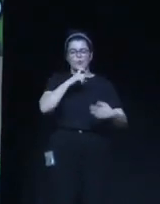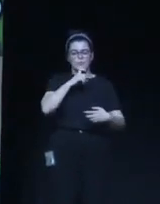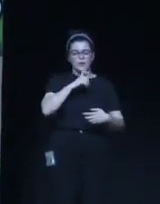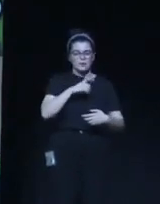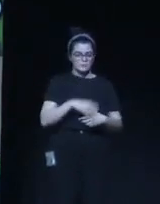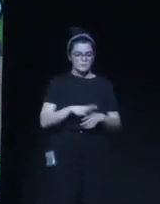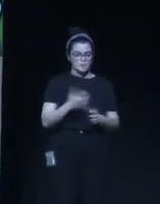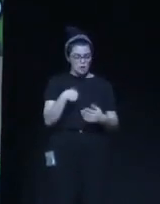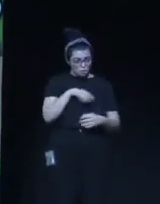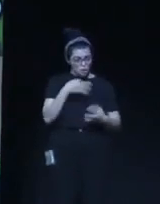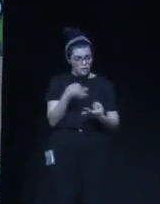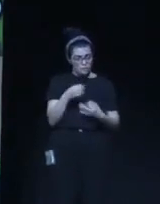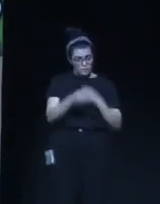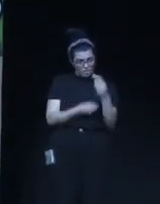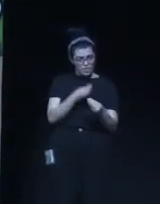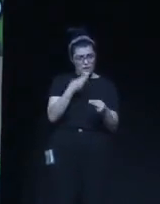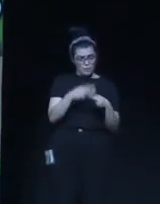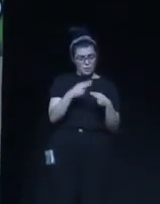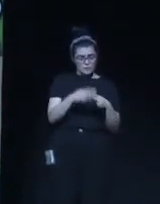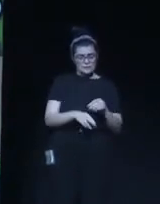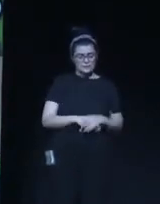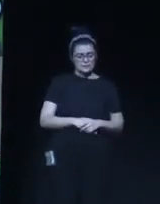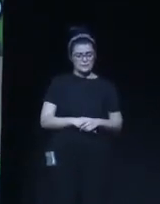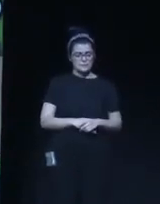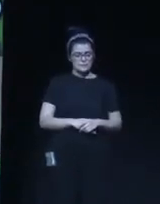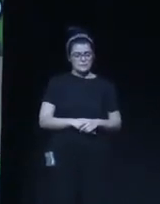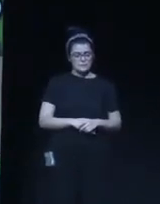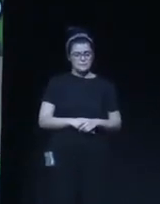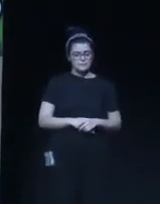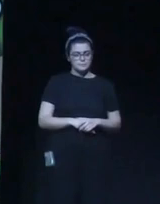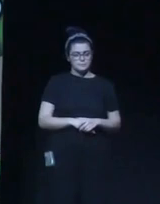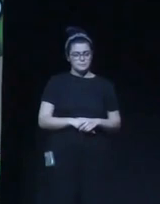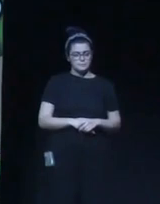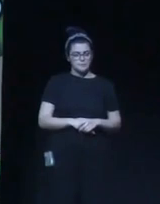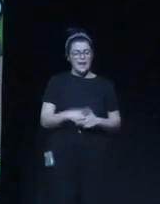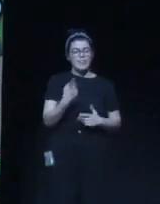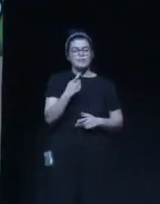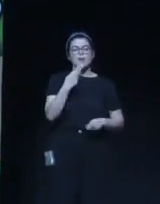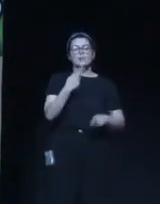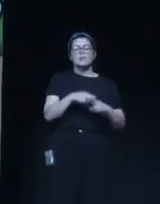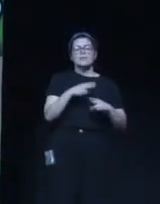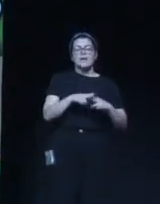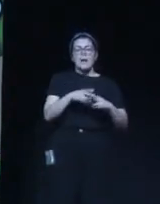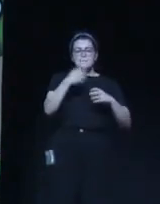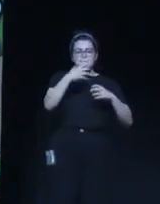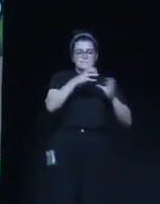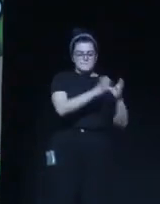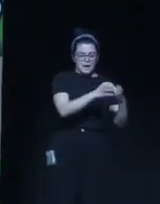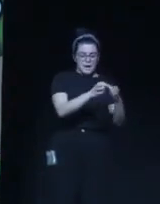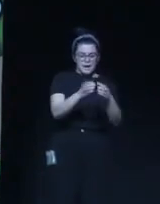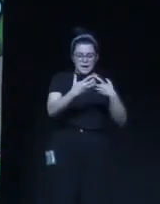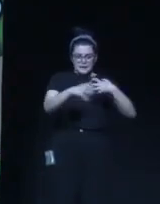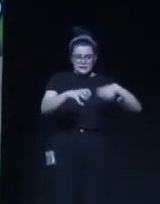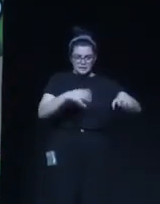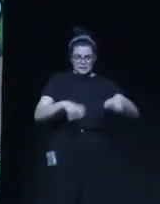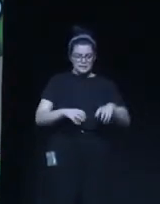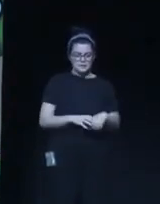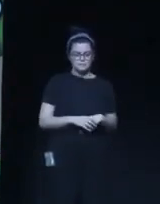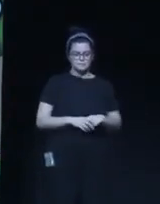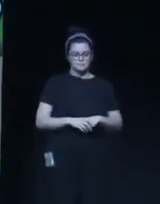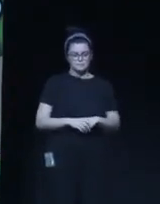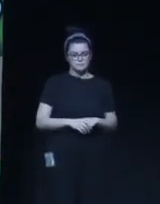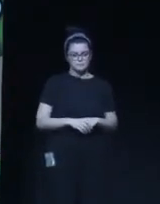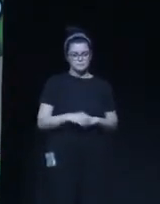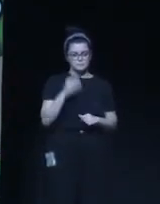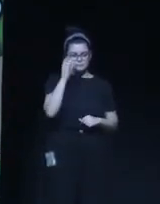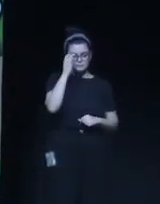política, ¿no? Hay que hacer política. Evidentemente hay que hacer política partidista. la lógica, pero hay que hacer política.